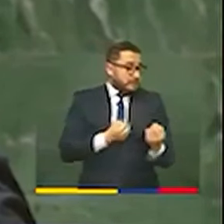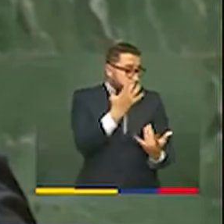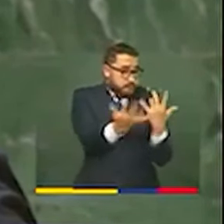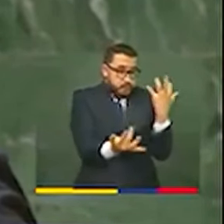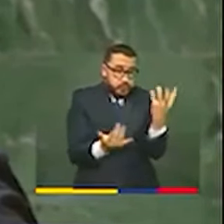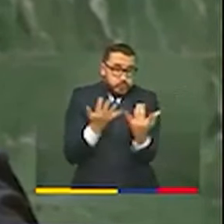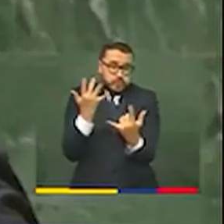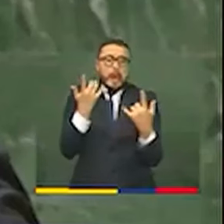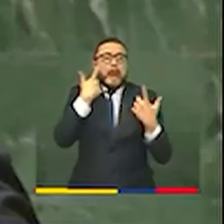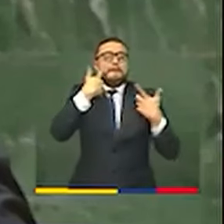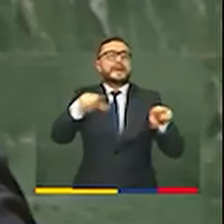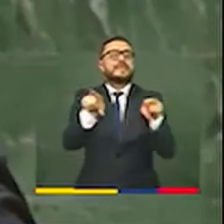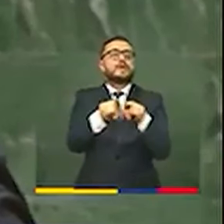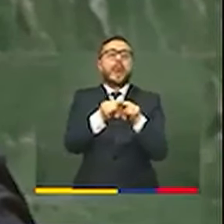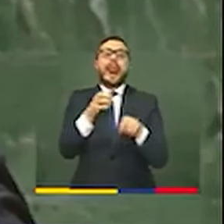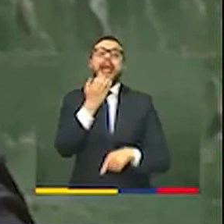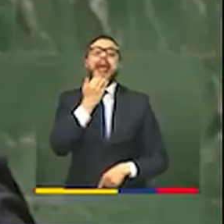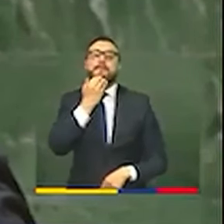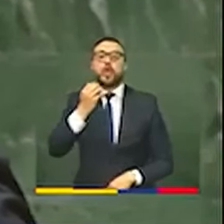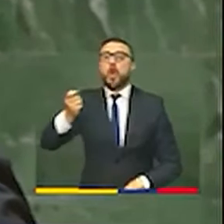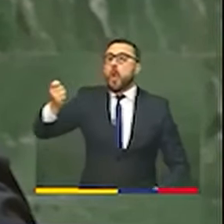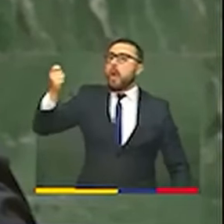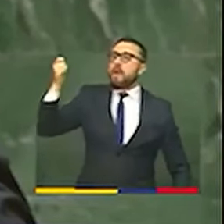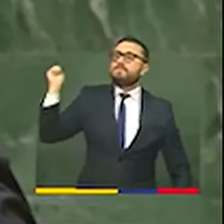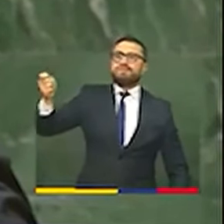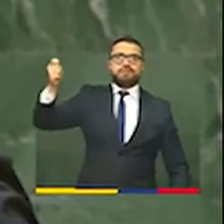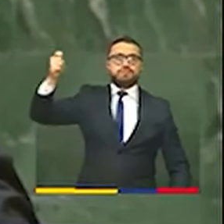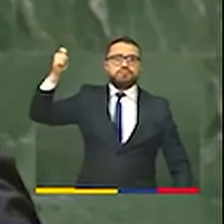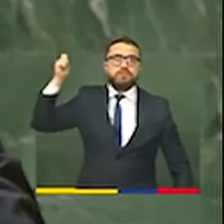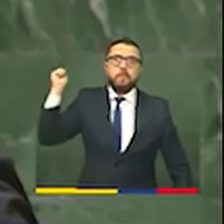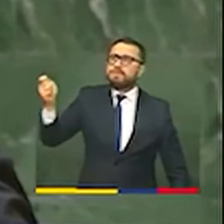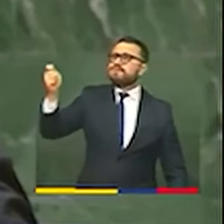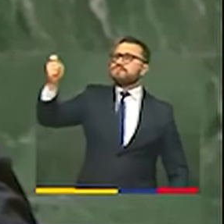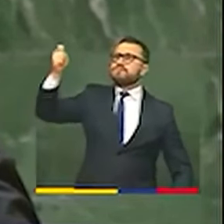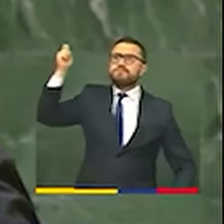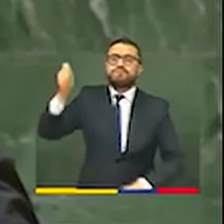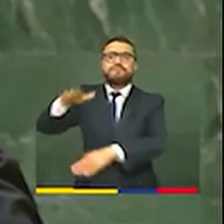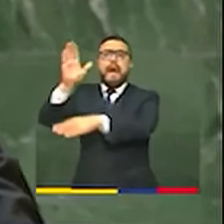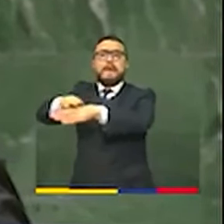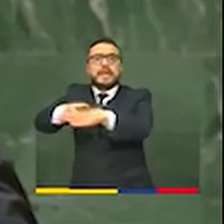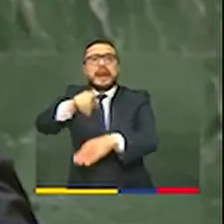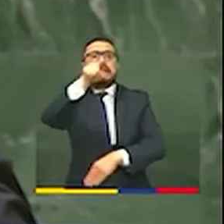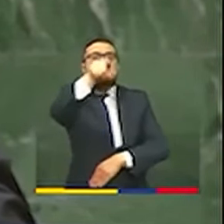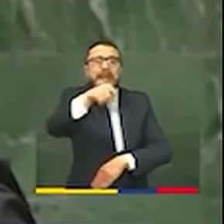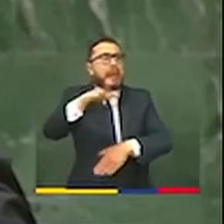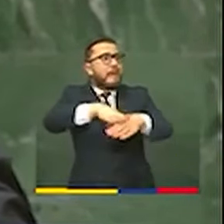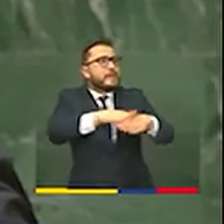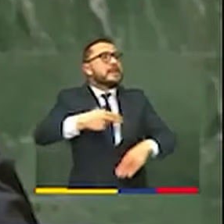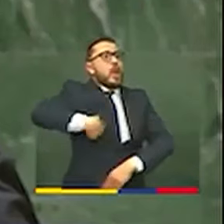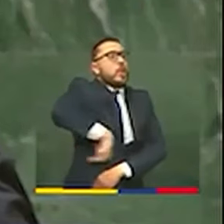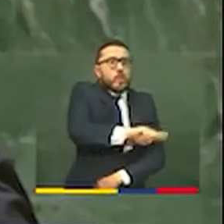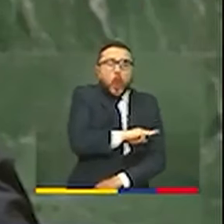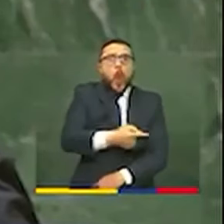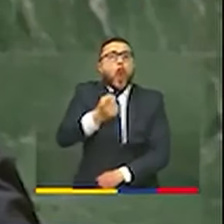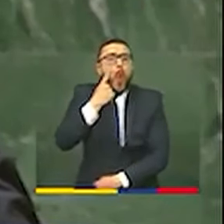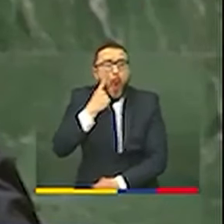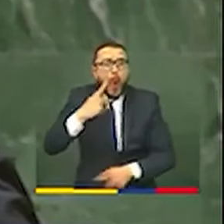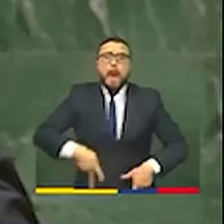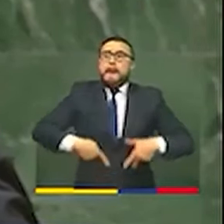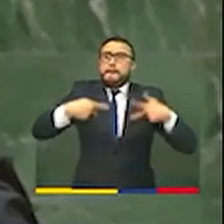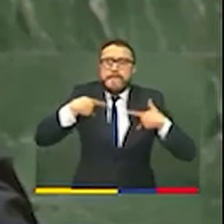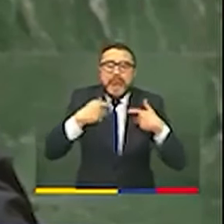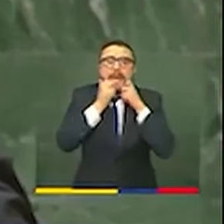planeta, por ti, por nosotros, por la vida y la humanidad, como dijera